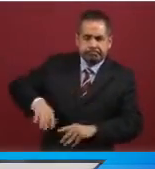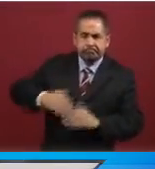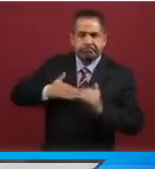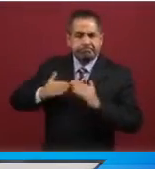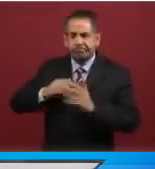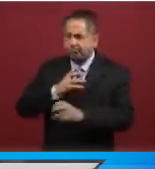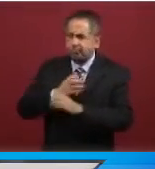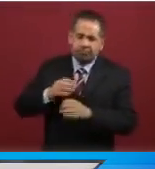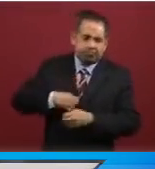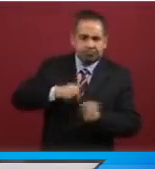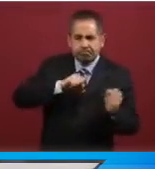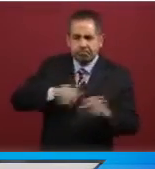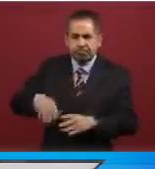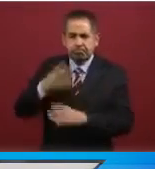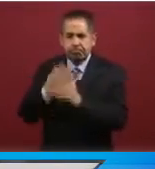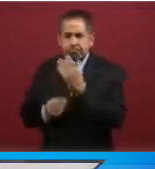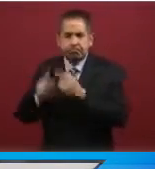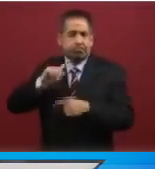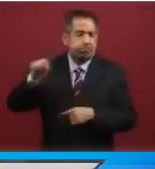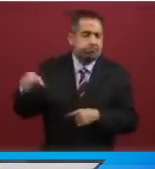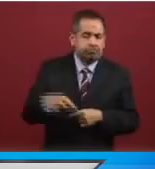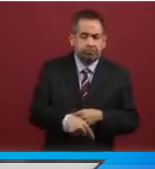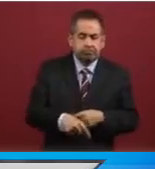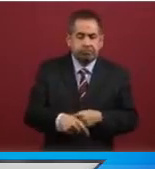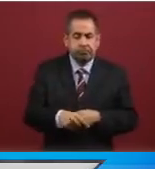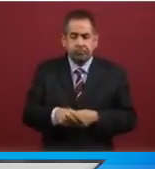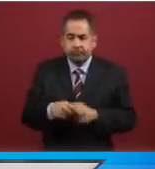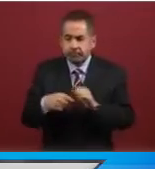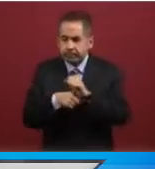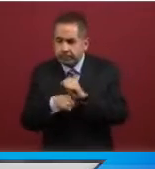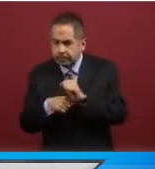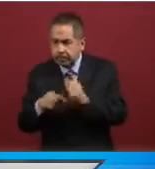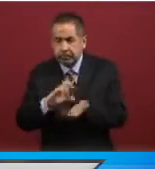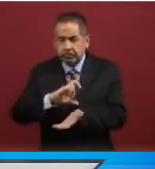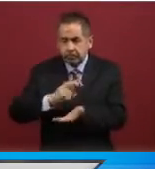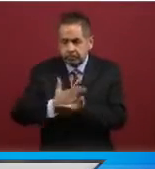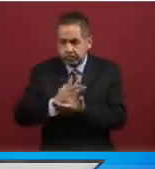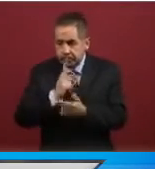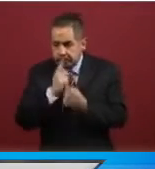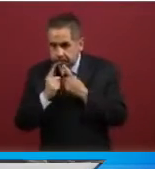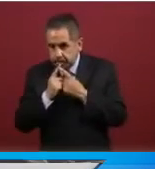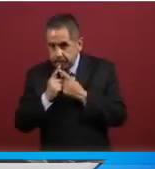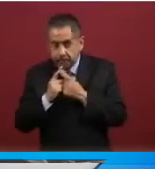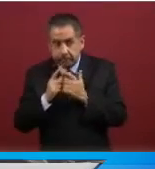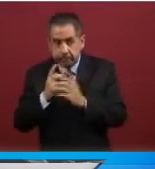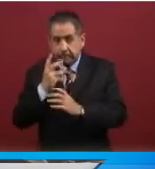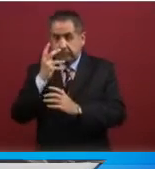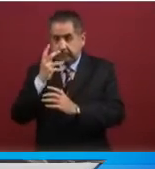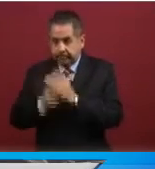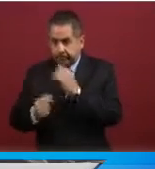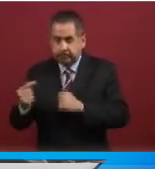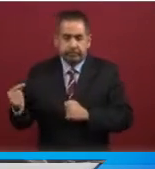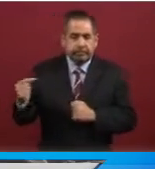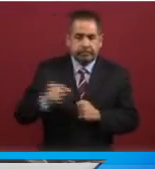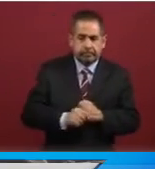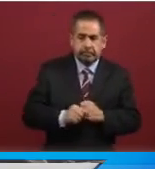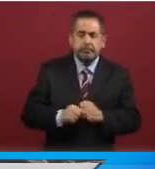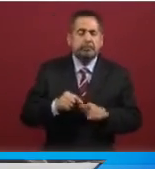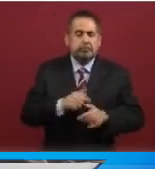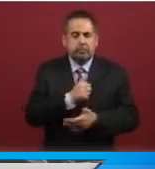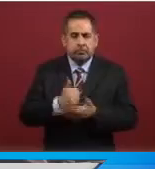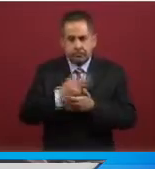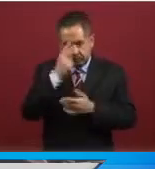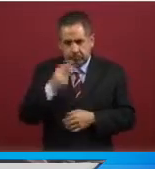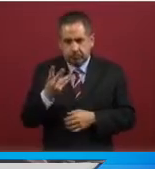todo, esconderme en Chetumal y salir para la Ciudad de México desde anteayer. Hace